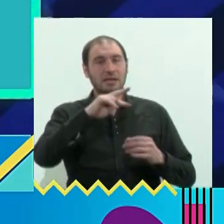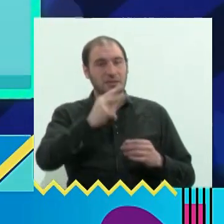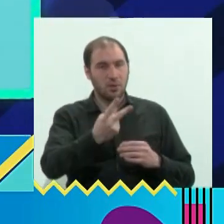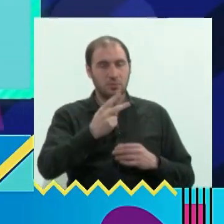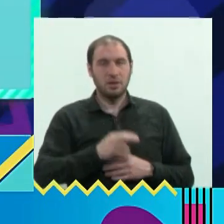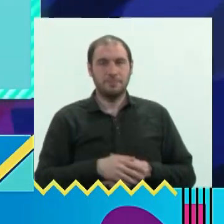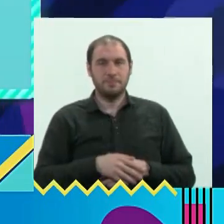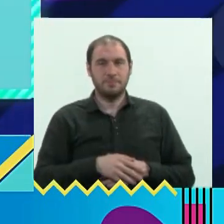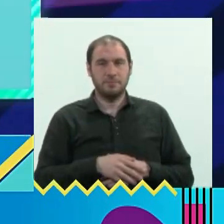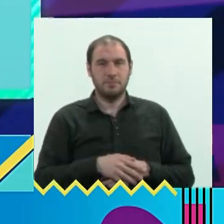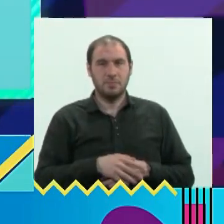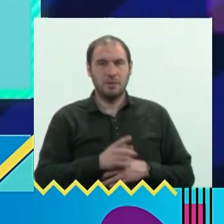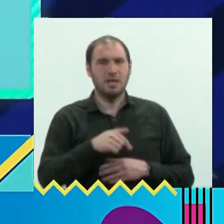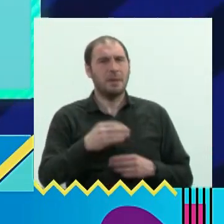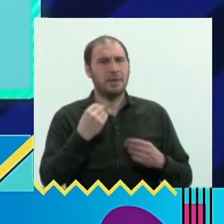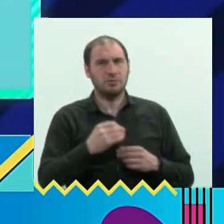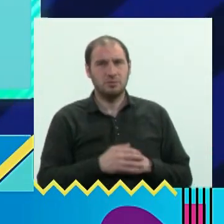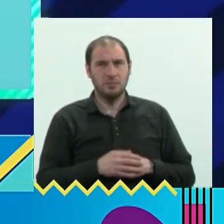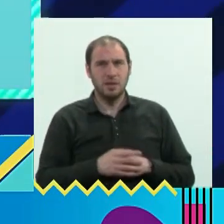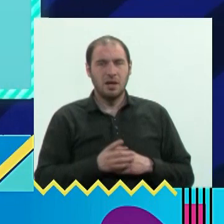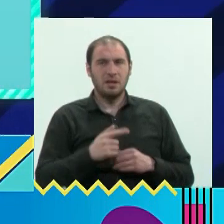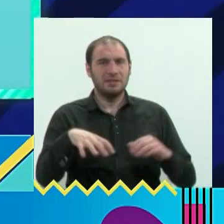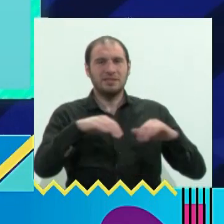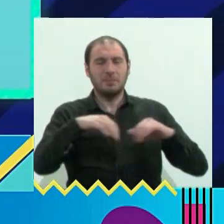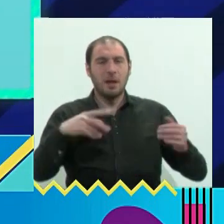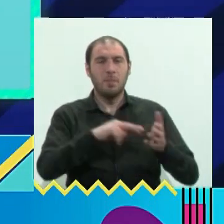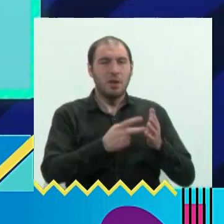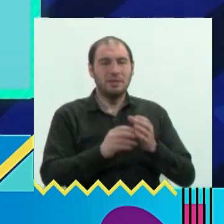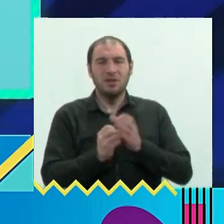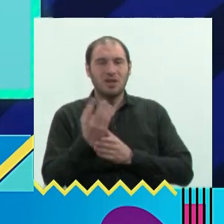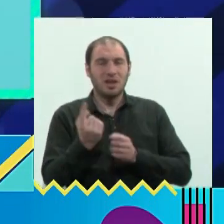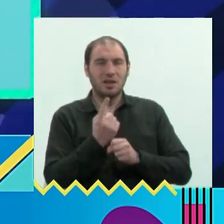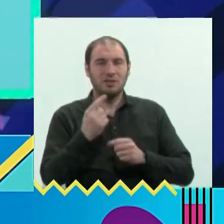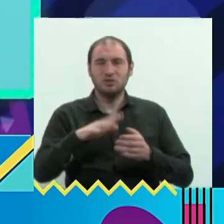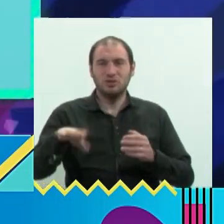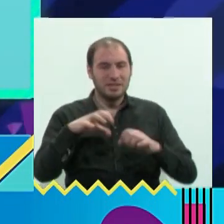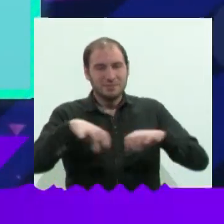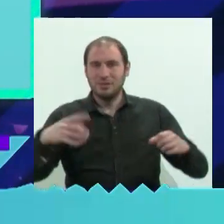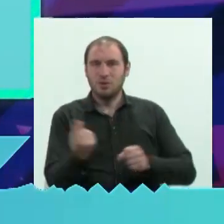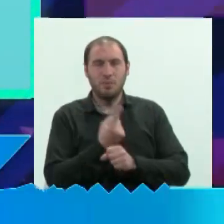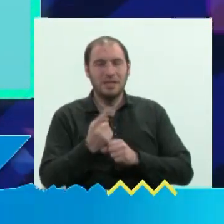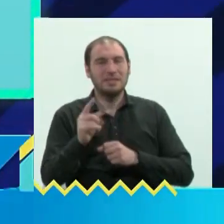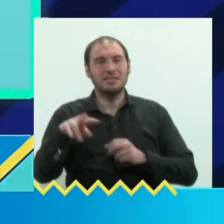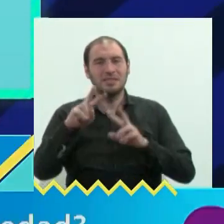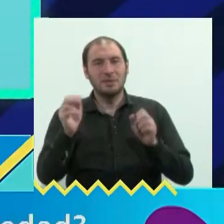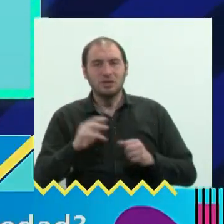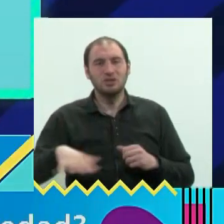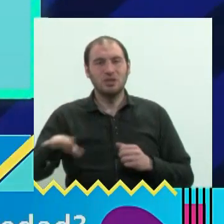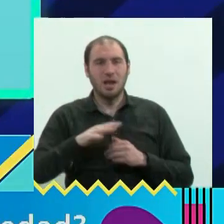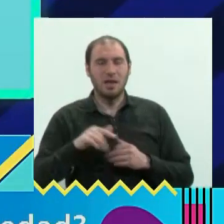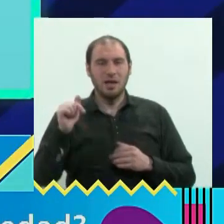edición, nos encontramos que no podíamos separar el problema de la tecnología del problema social. El tema social pasaba a